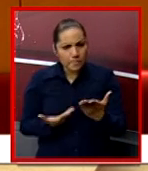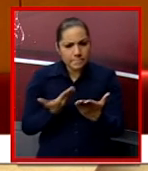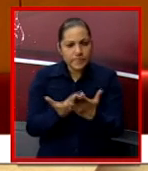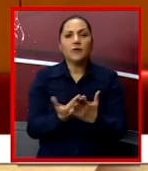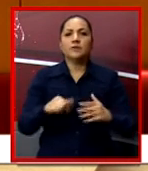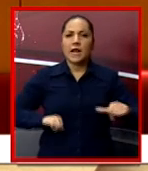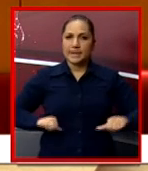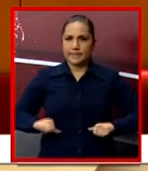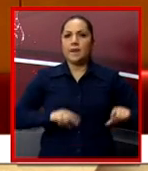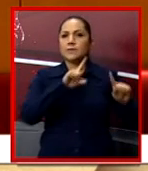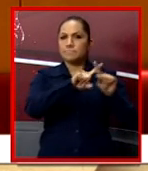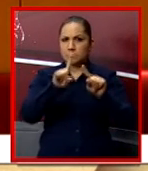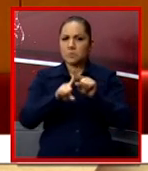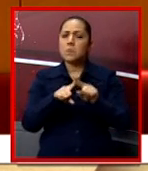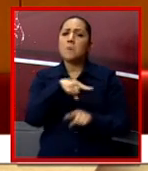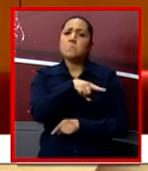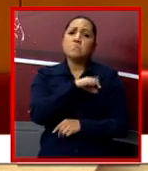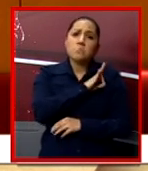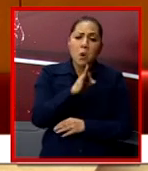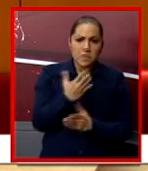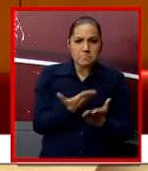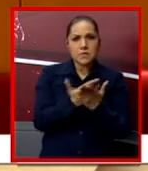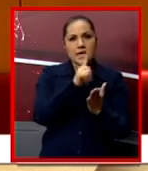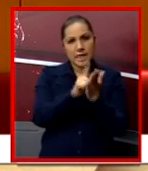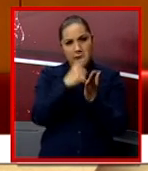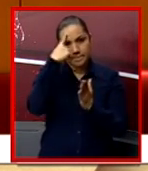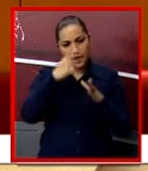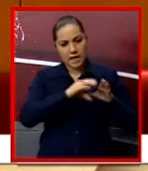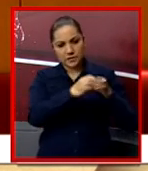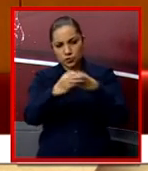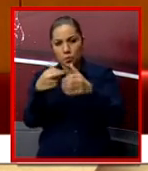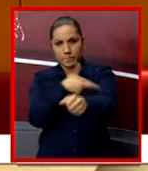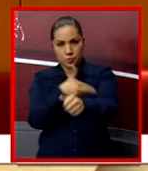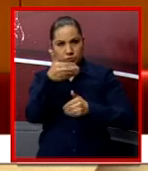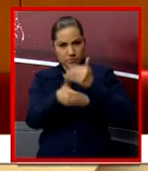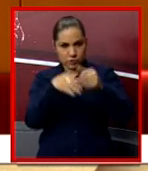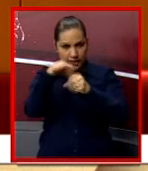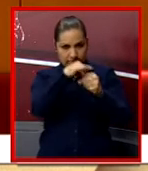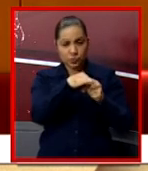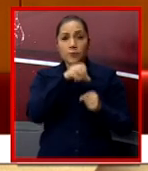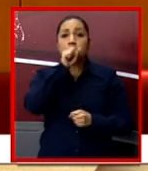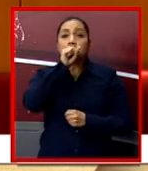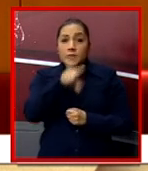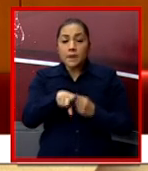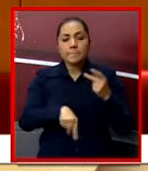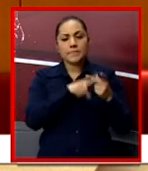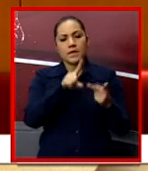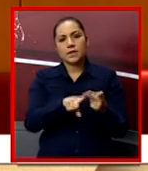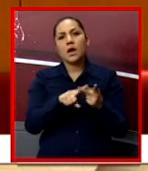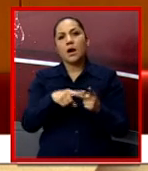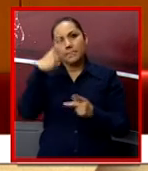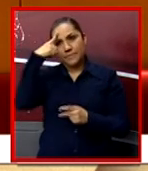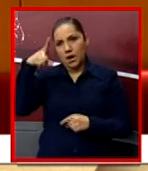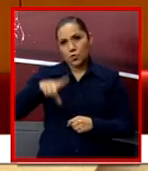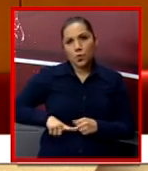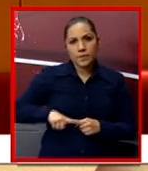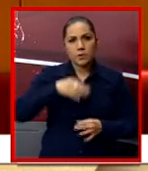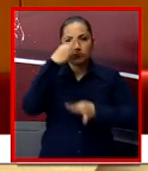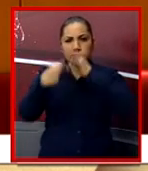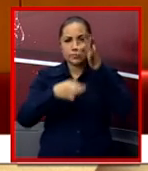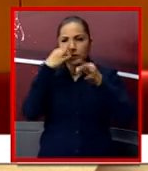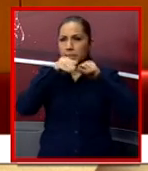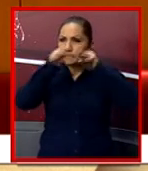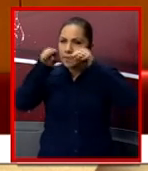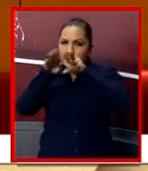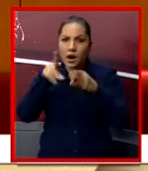fracción, entre ellas reformas a la Ley de Instituciones y Procedimientos Electorales y reducir el 70% de gasto de comunicación social de los